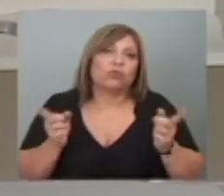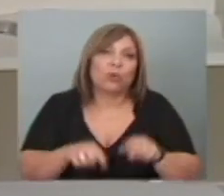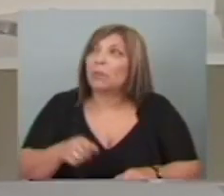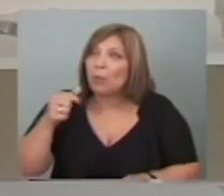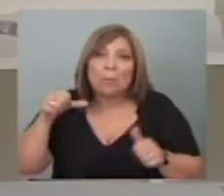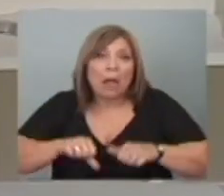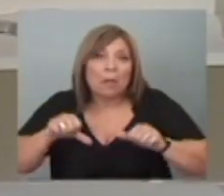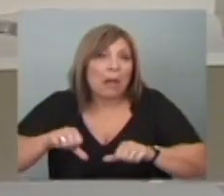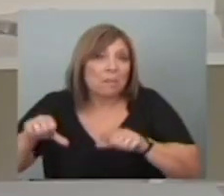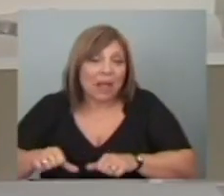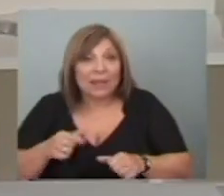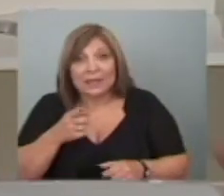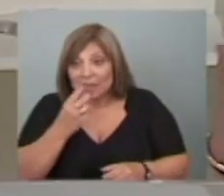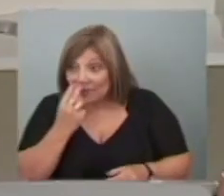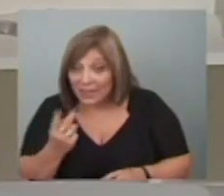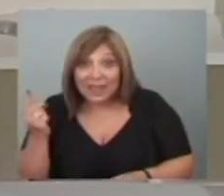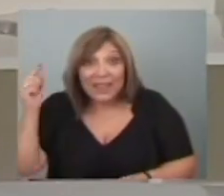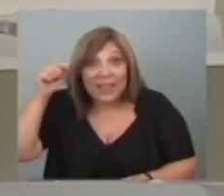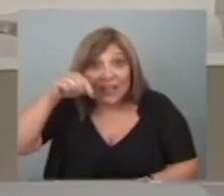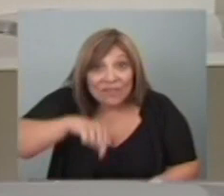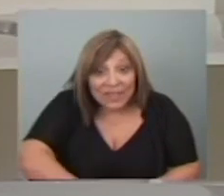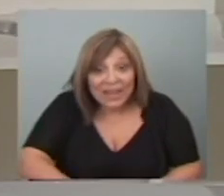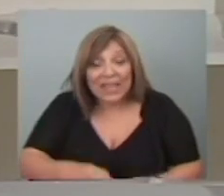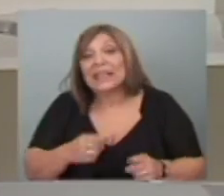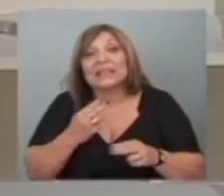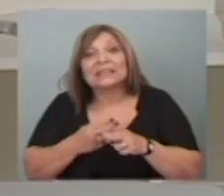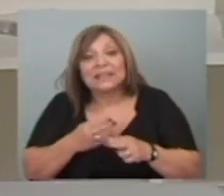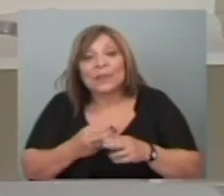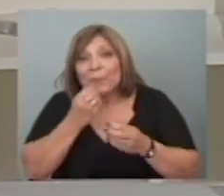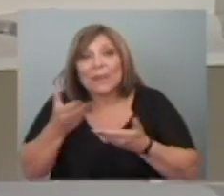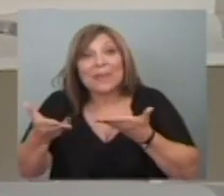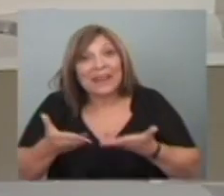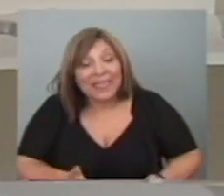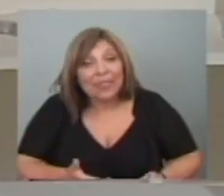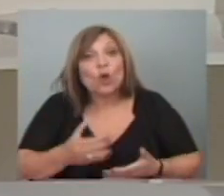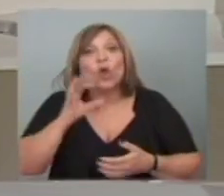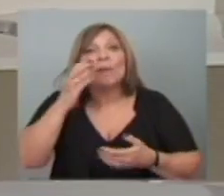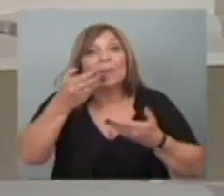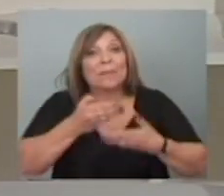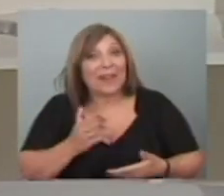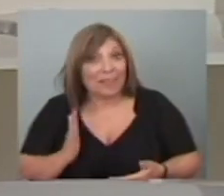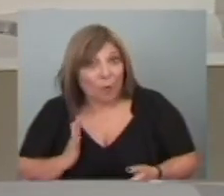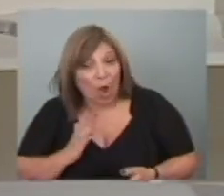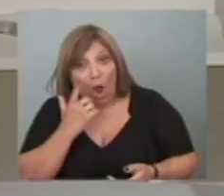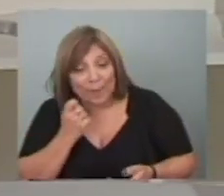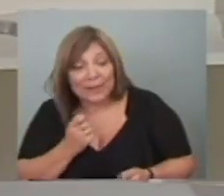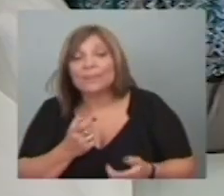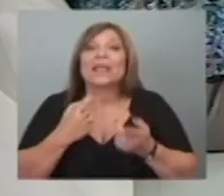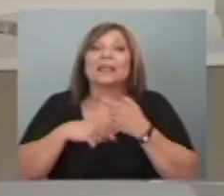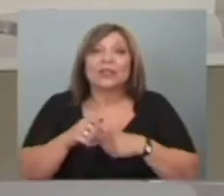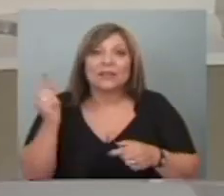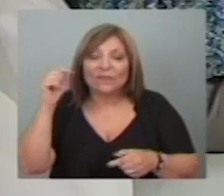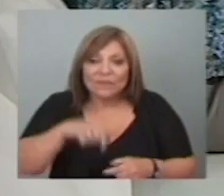lo que nosotros vemos con la gente que viene a nuestro espacio, que se llama Bienvenidos, Bienvenidas, que viene